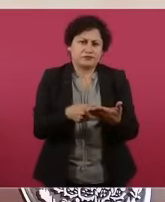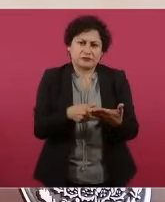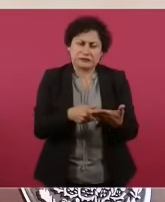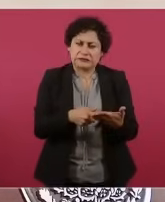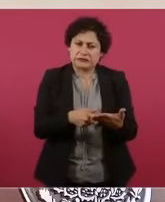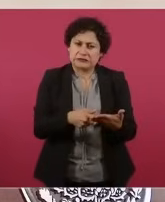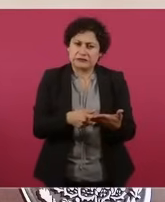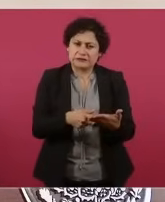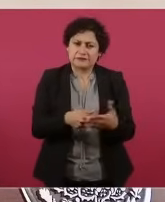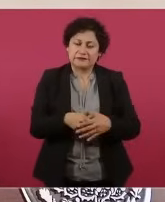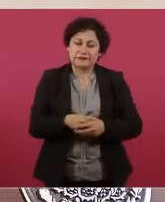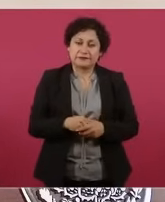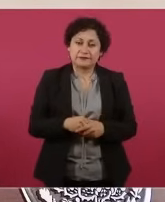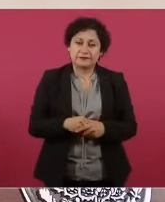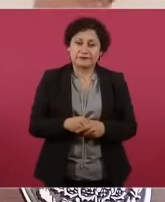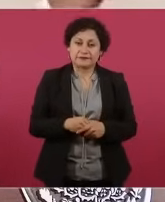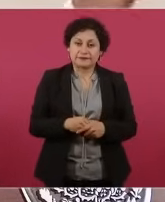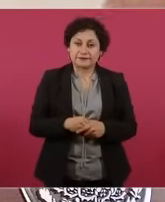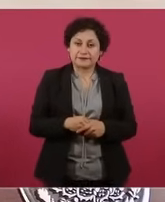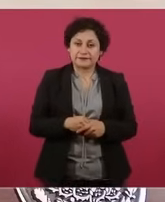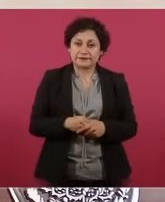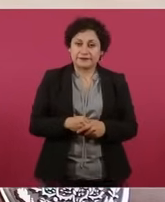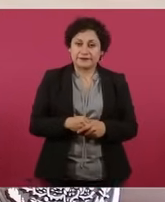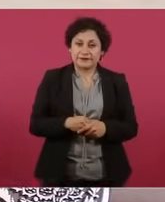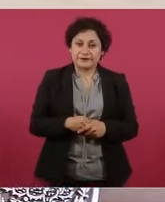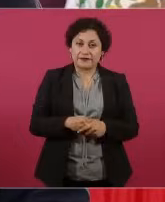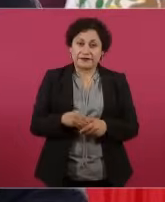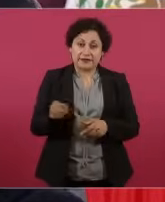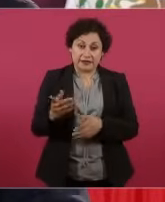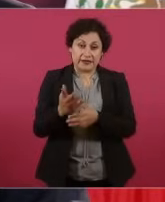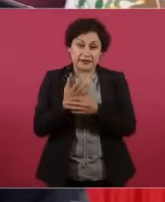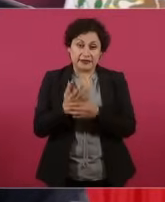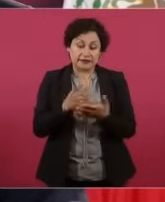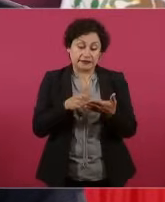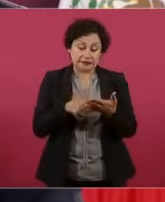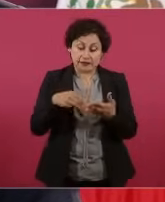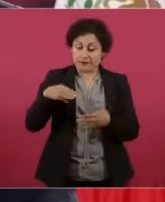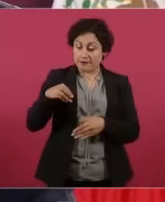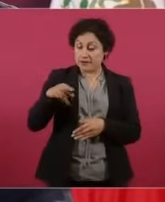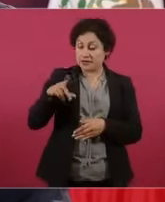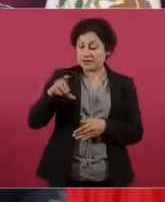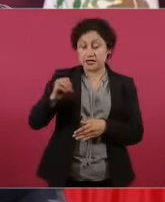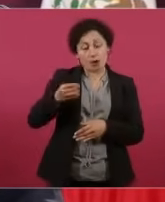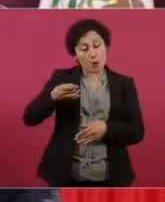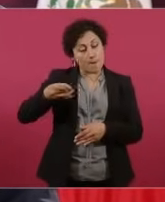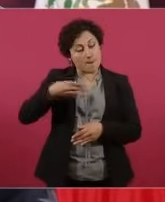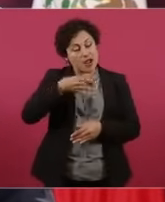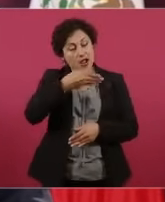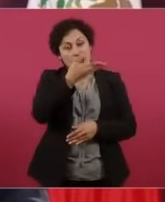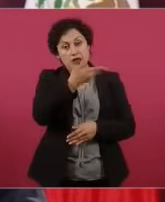único. No solo le gana Marcelo